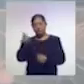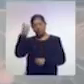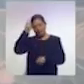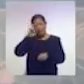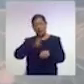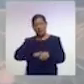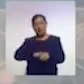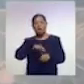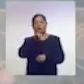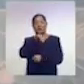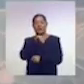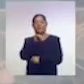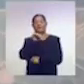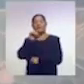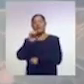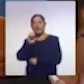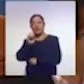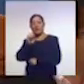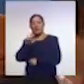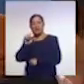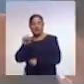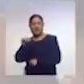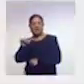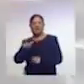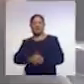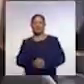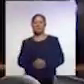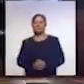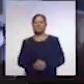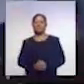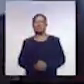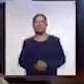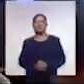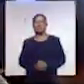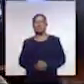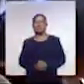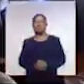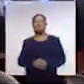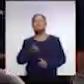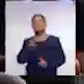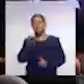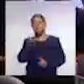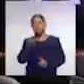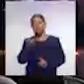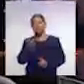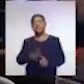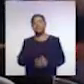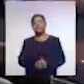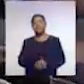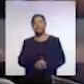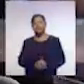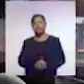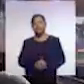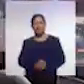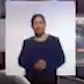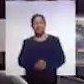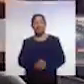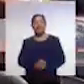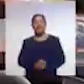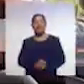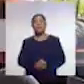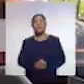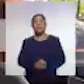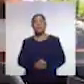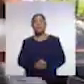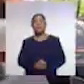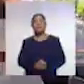Ciencia y Tecnología, María Elena Álvarez Buya Roses. Además del FOMIX, que tiene más de 60 millones de pesos,